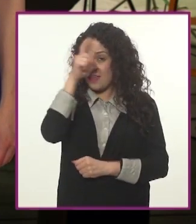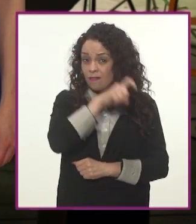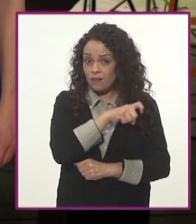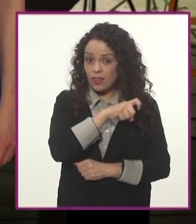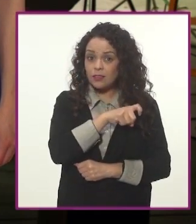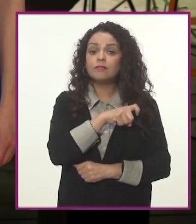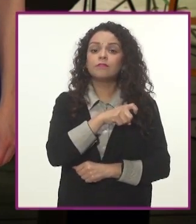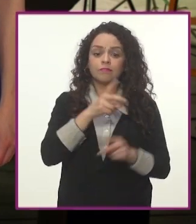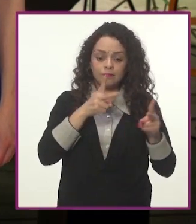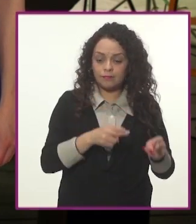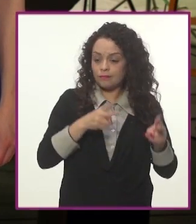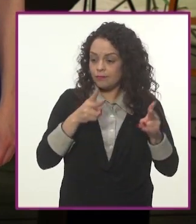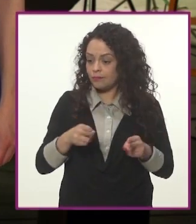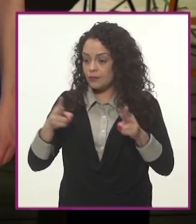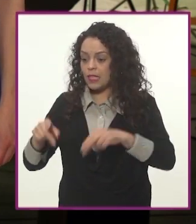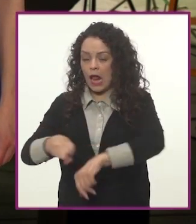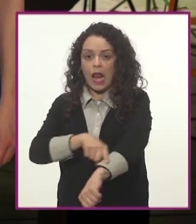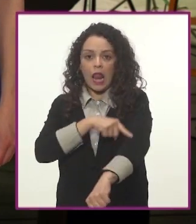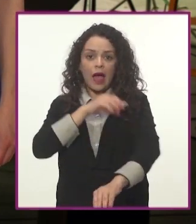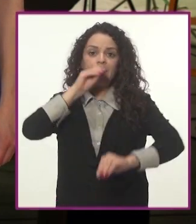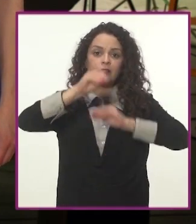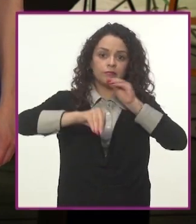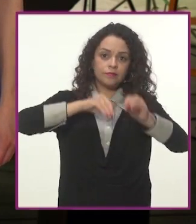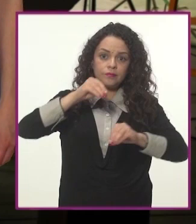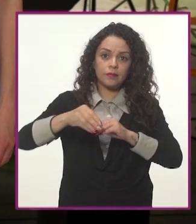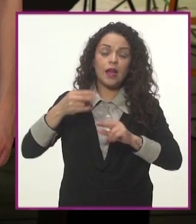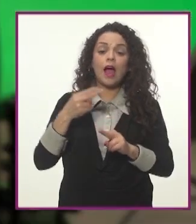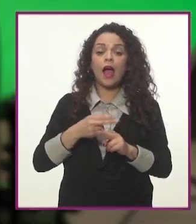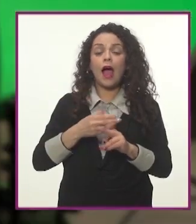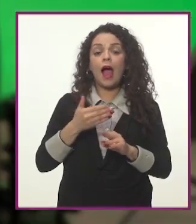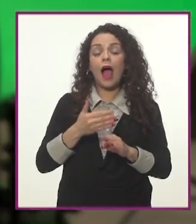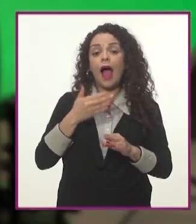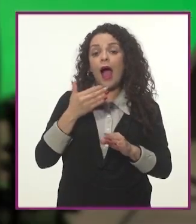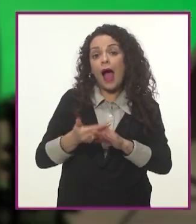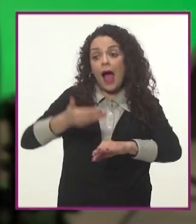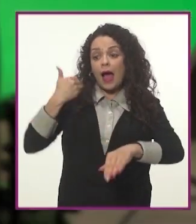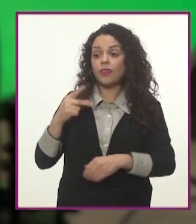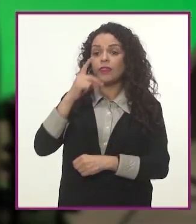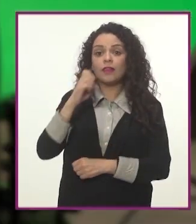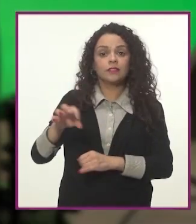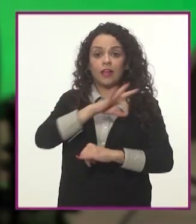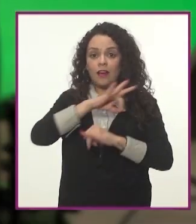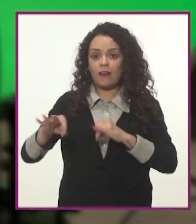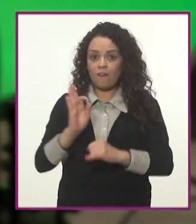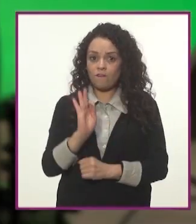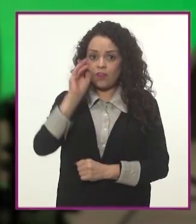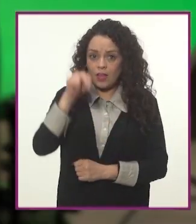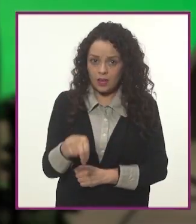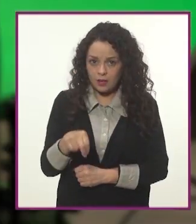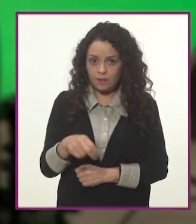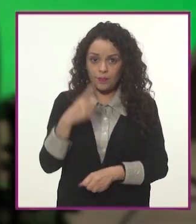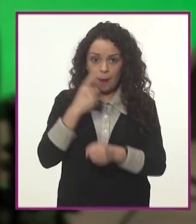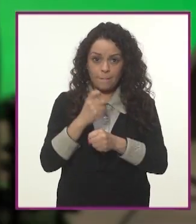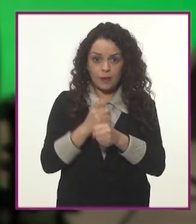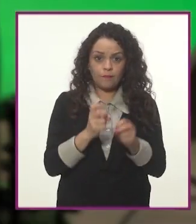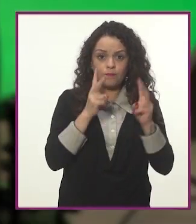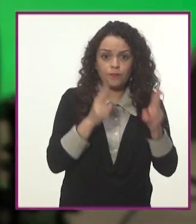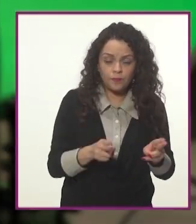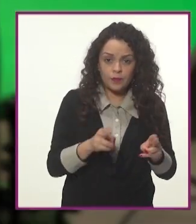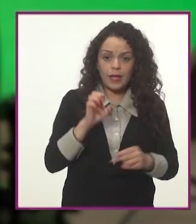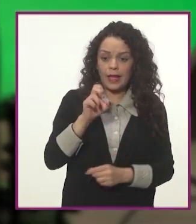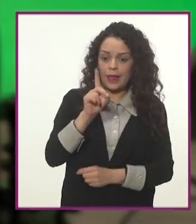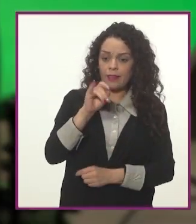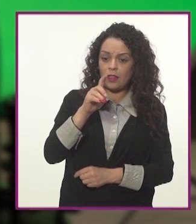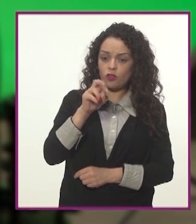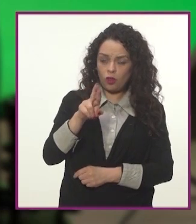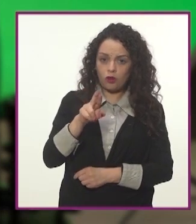cortes o versiones de la película antes de llegar al corte final. El primer corte es el del editor o corte en bruto, que normalmente